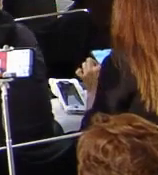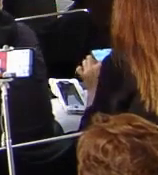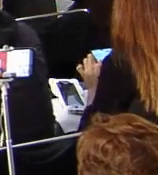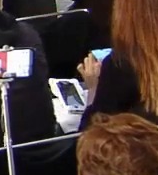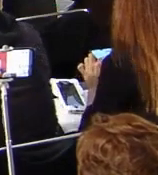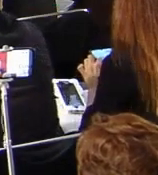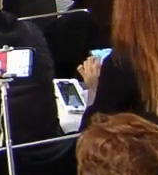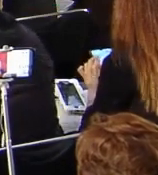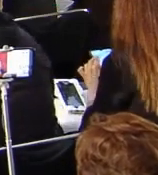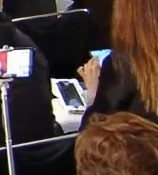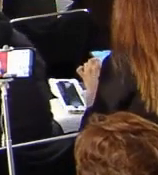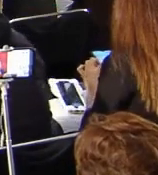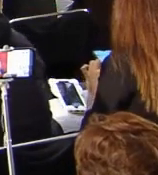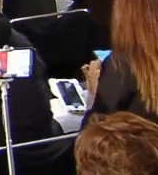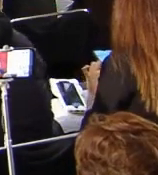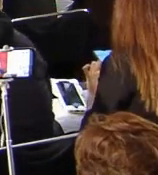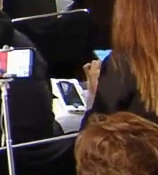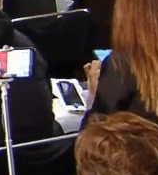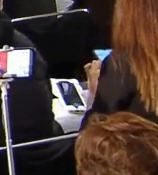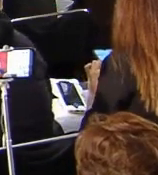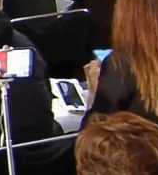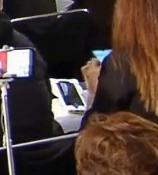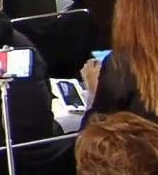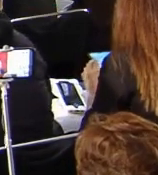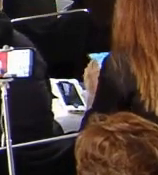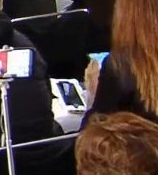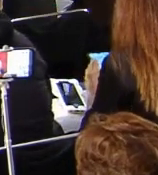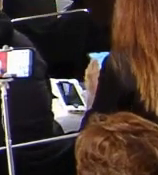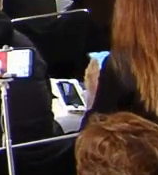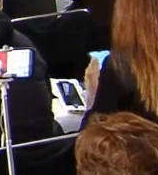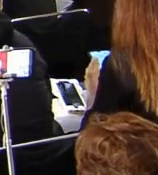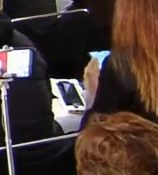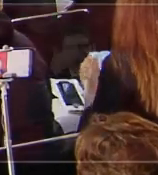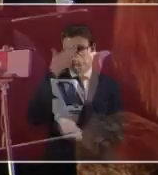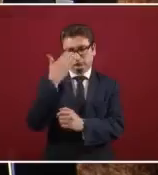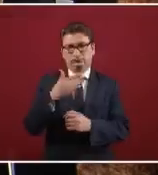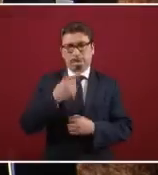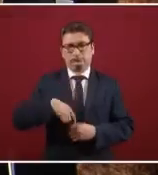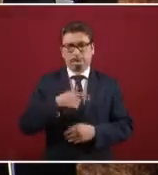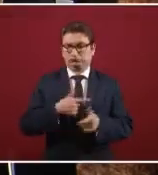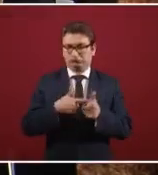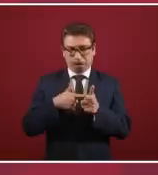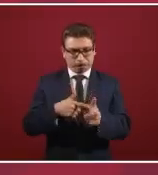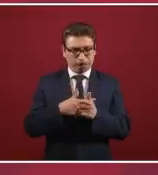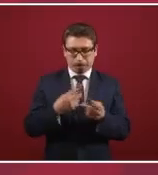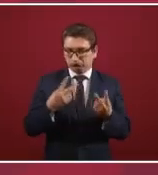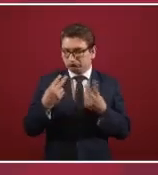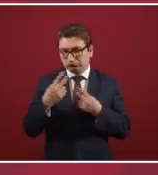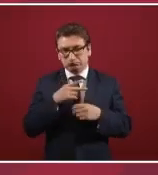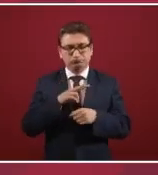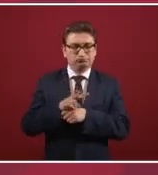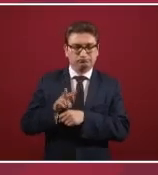también para que todos sepan que estamos pendientes